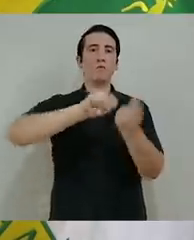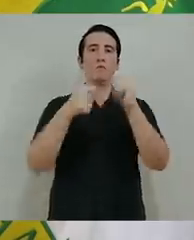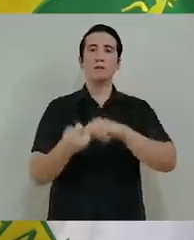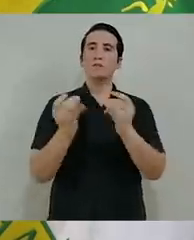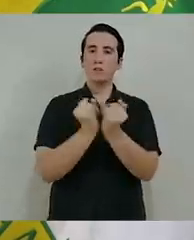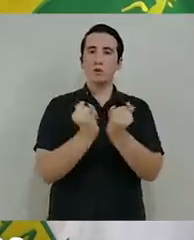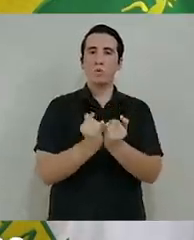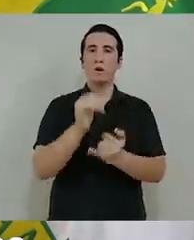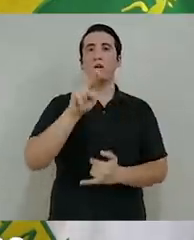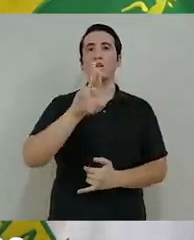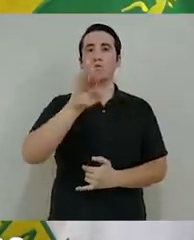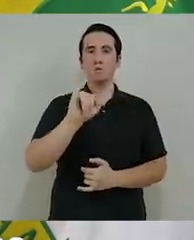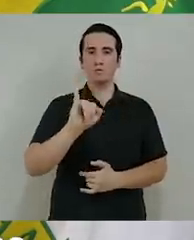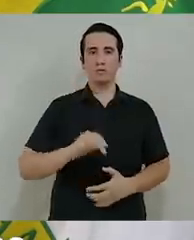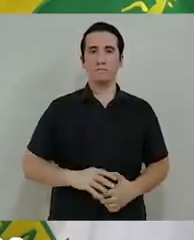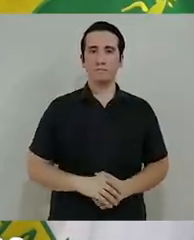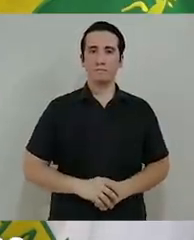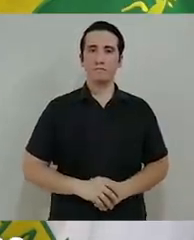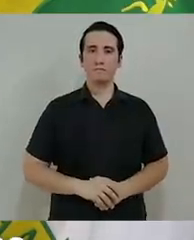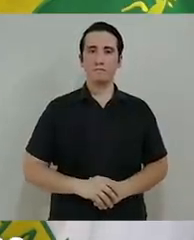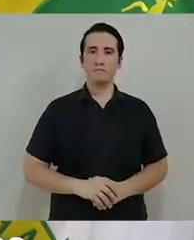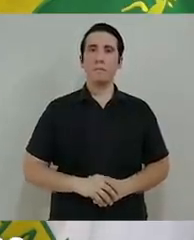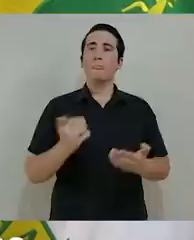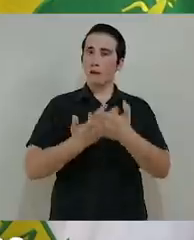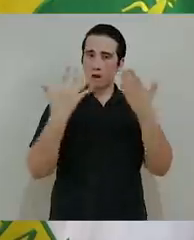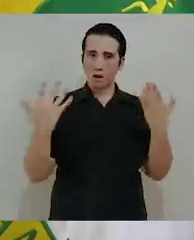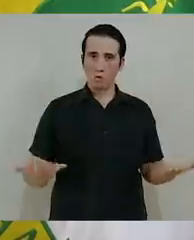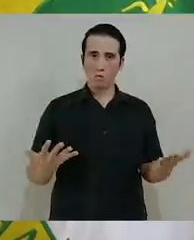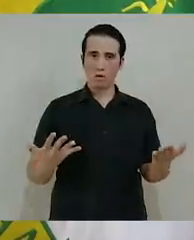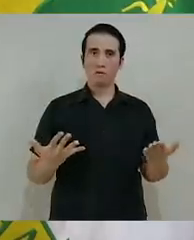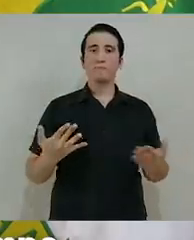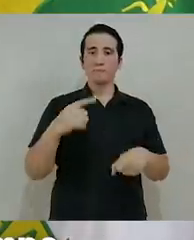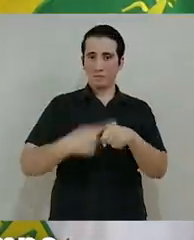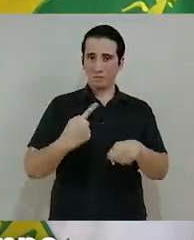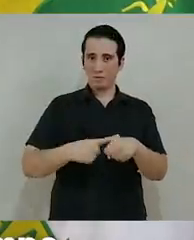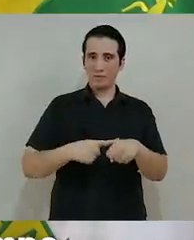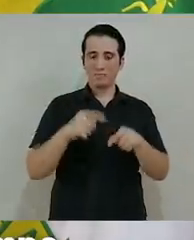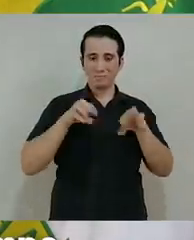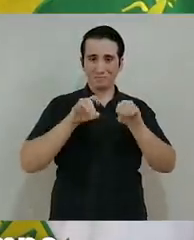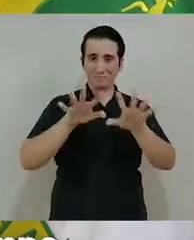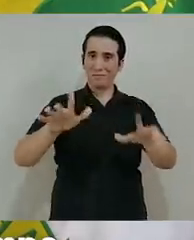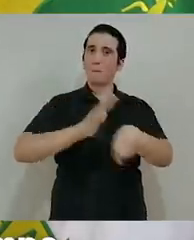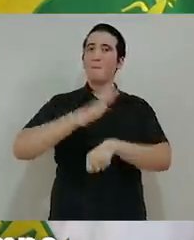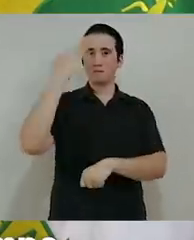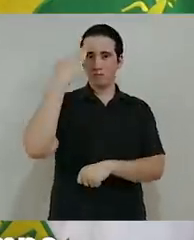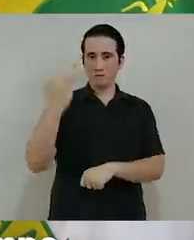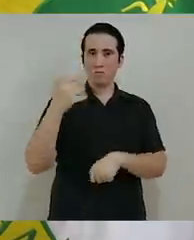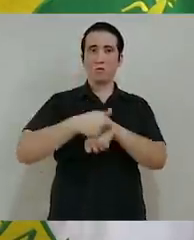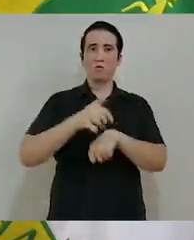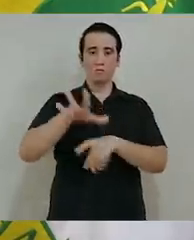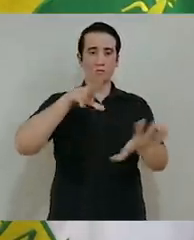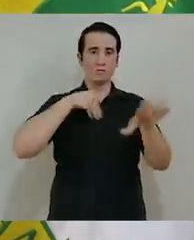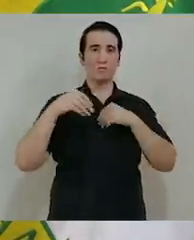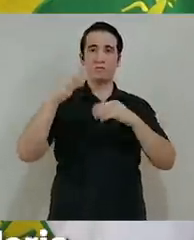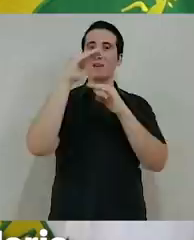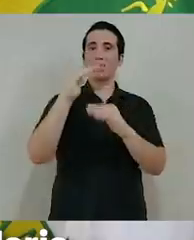pueden llegar a convertirse también en unidades de cuidados intensivos. Ahora bien, si la contingencia se extendiera por más tiempo y el